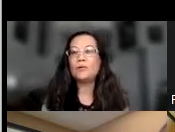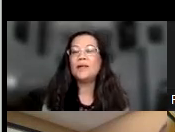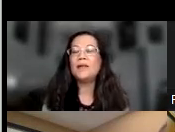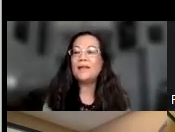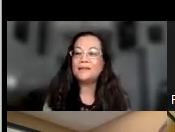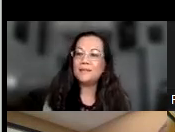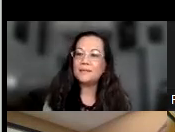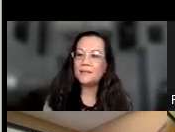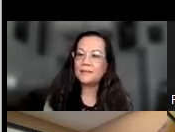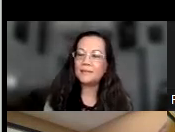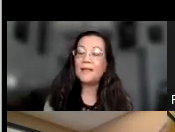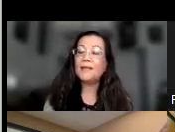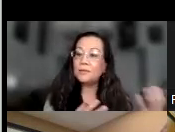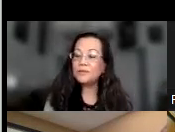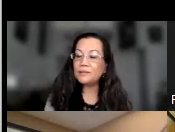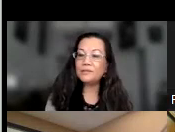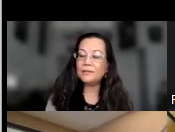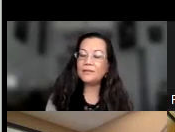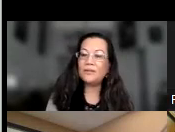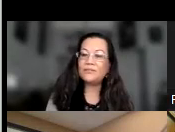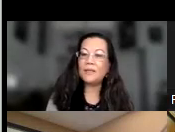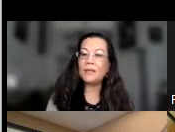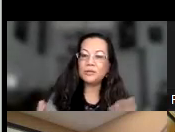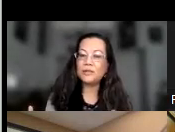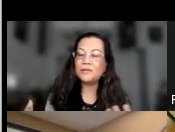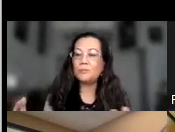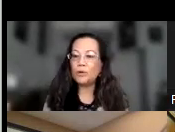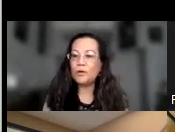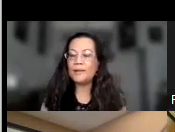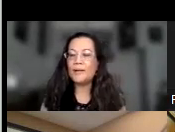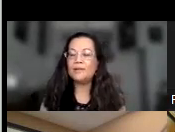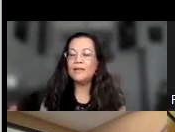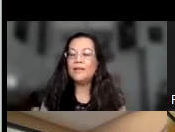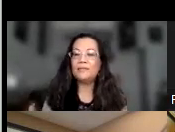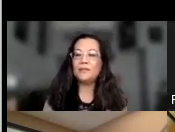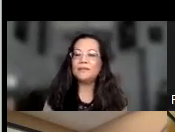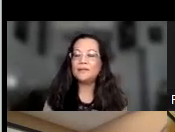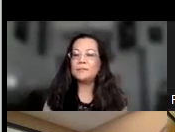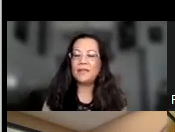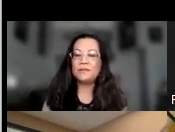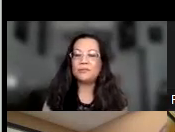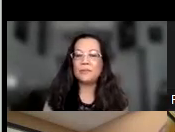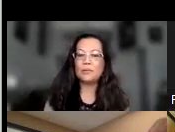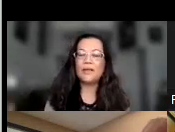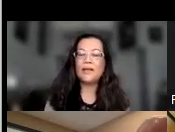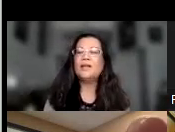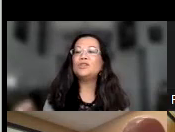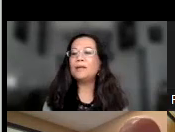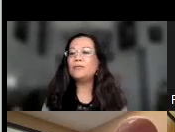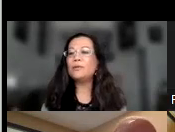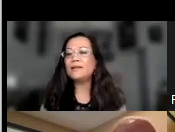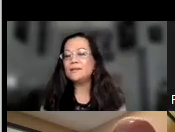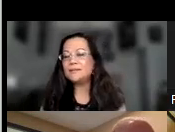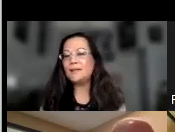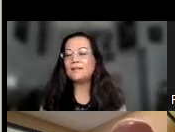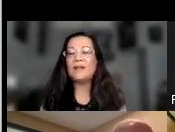esto tiene 24 etnicidades. Esto fue en el 2015 y ahora estoy segura que será más y esto